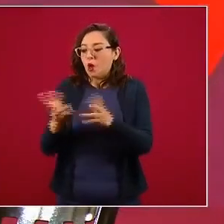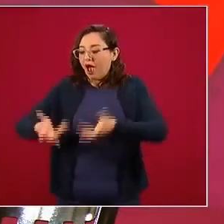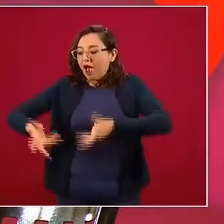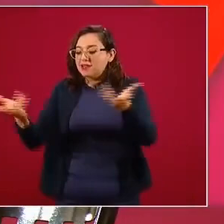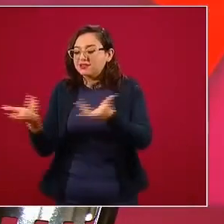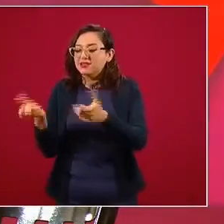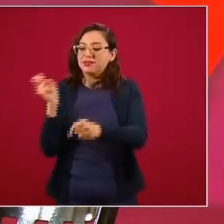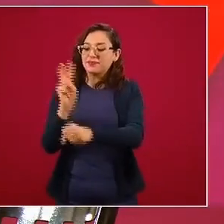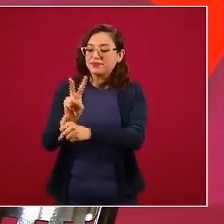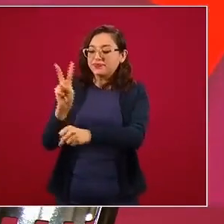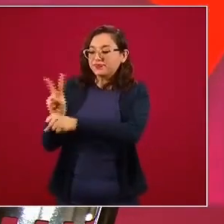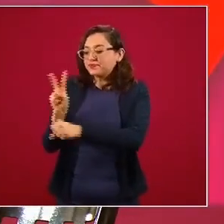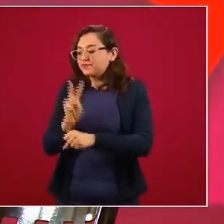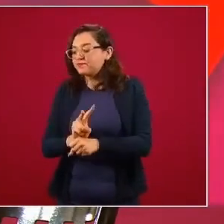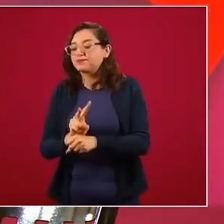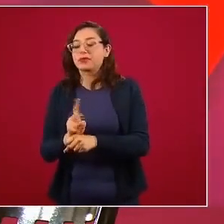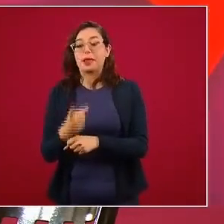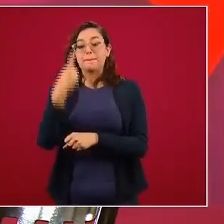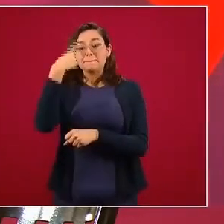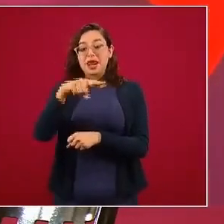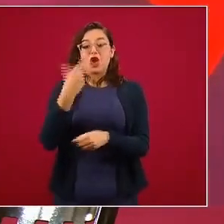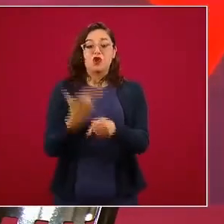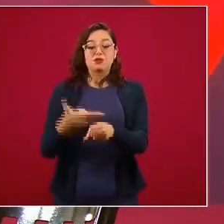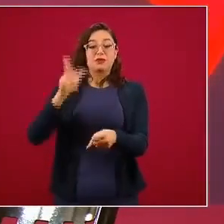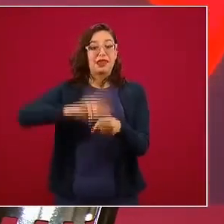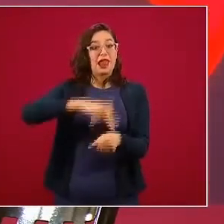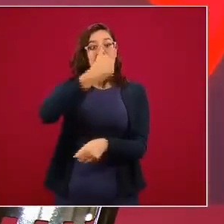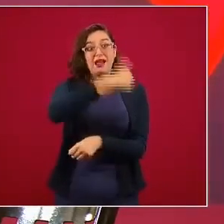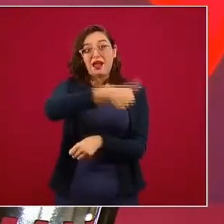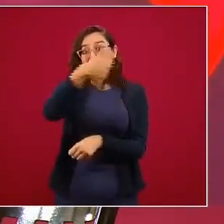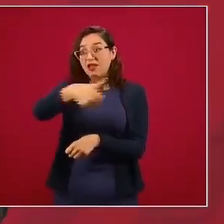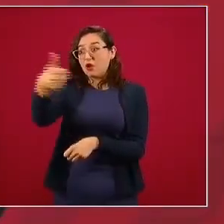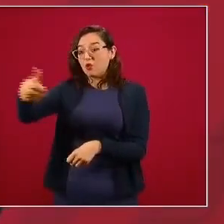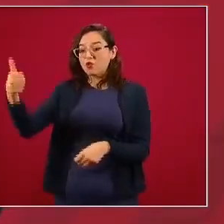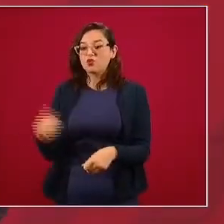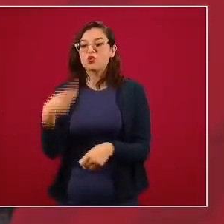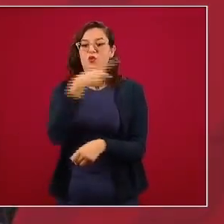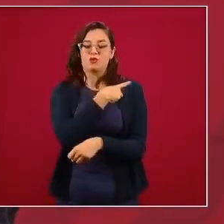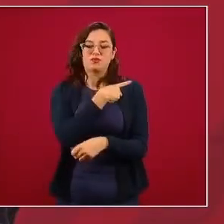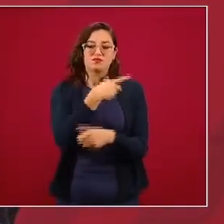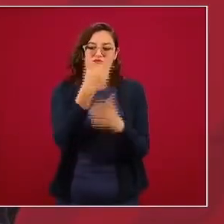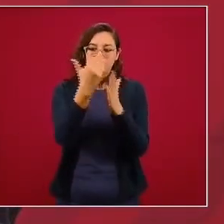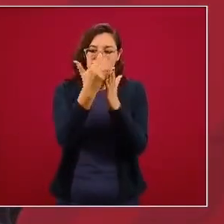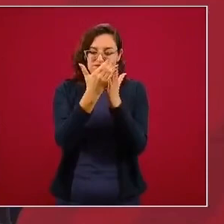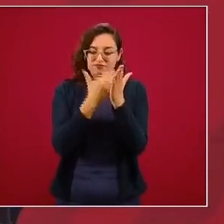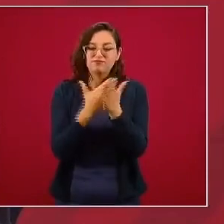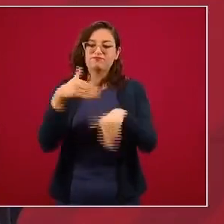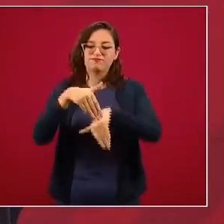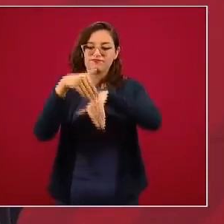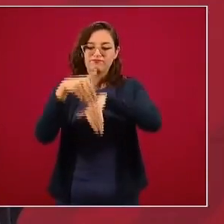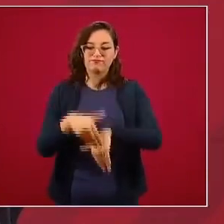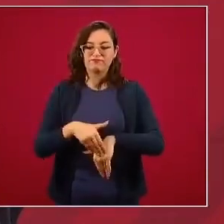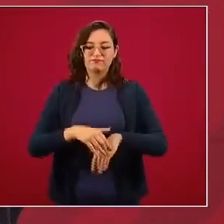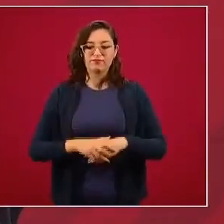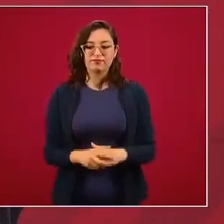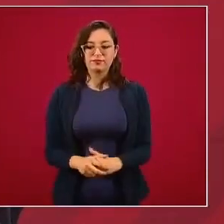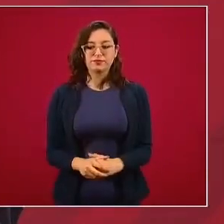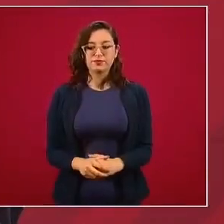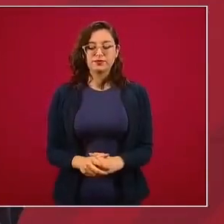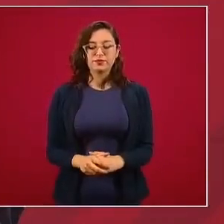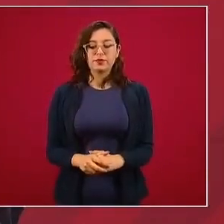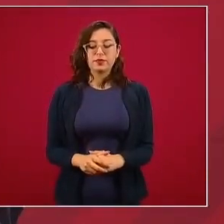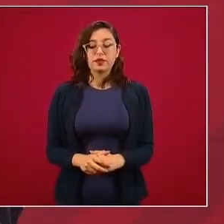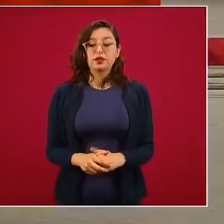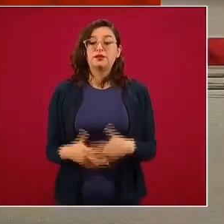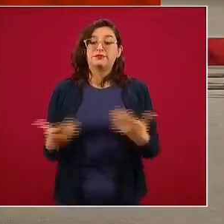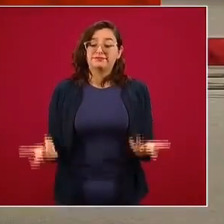supervisión necesarias para que en cada unidad de salud se lleven a cabo estos protocolos. Esto es una de